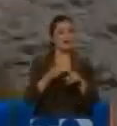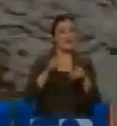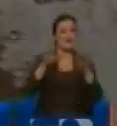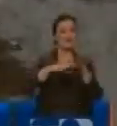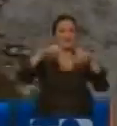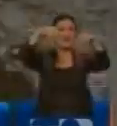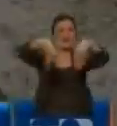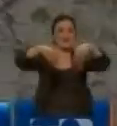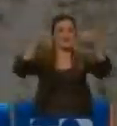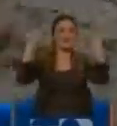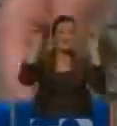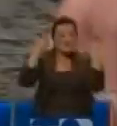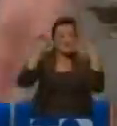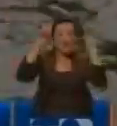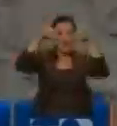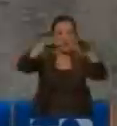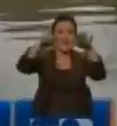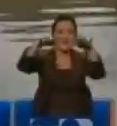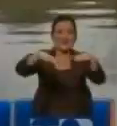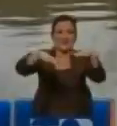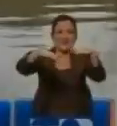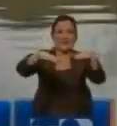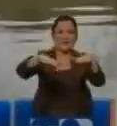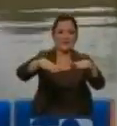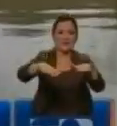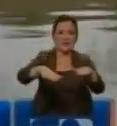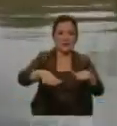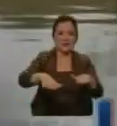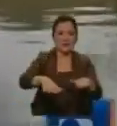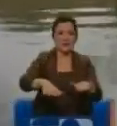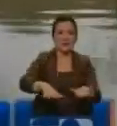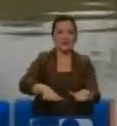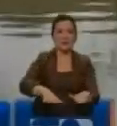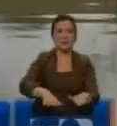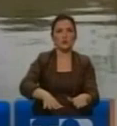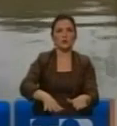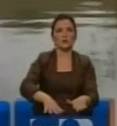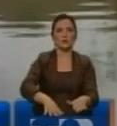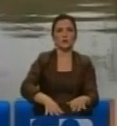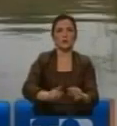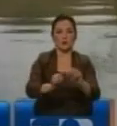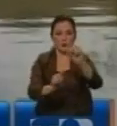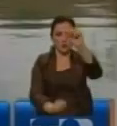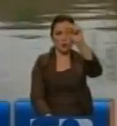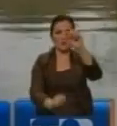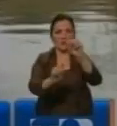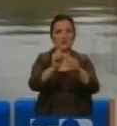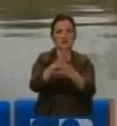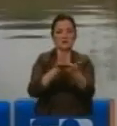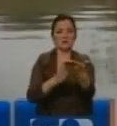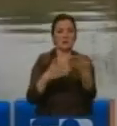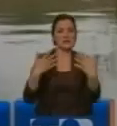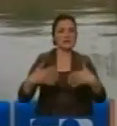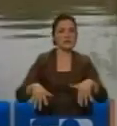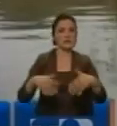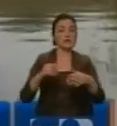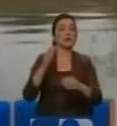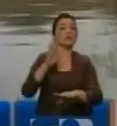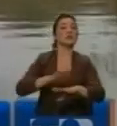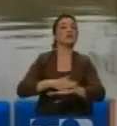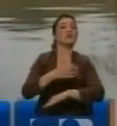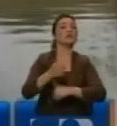reserva ha comenzado a descender. Más o menos 1.5 metros del nivel que debería estar para estas épocas del año. Esto se